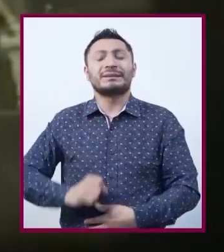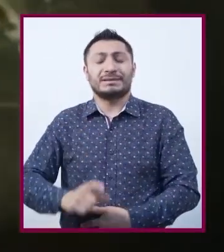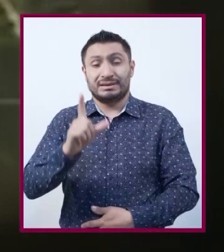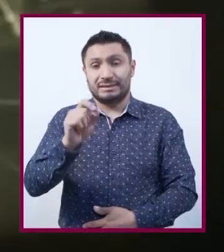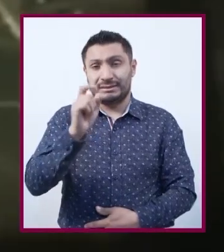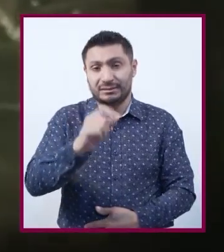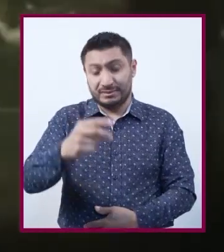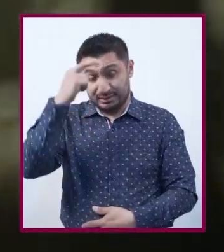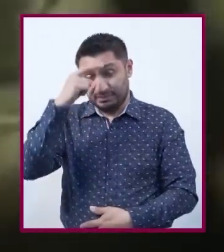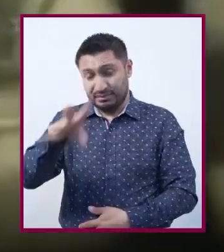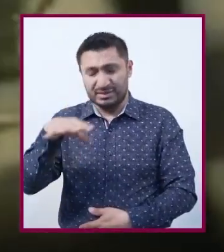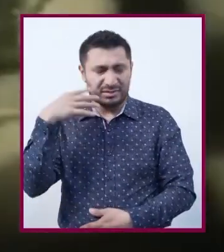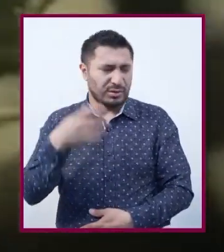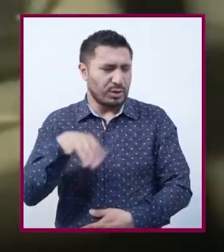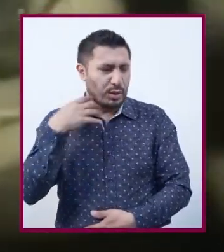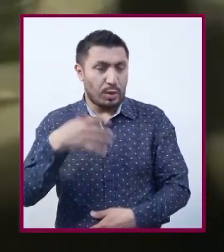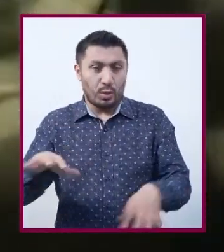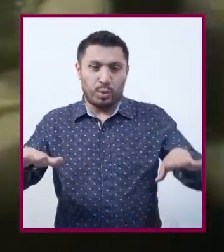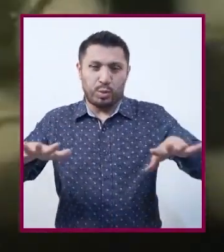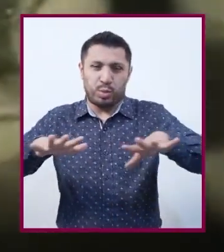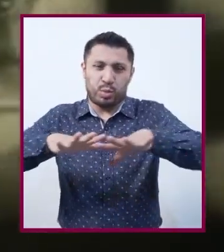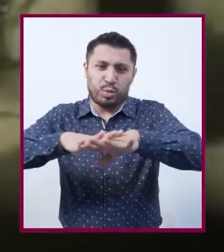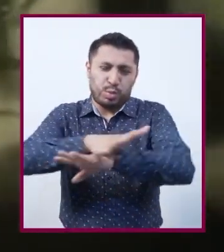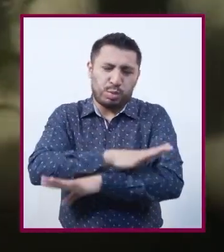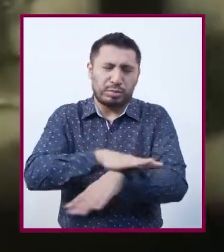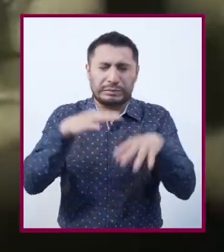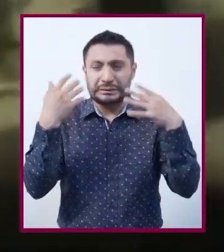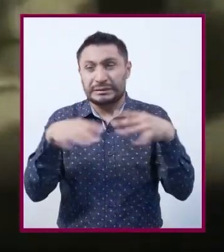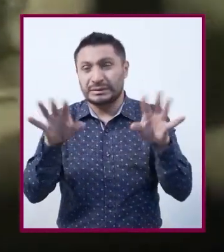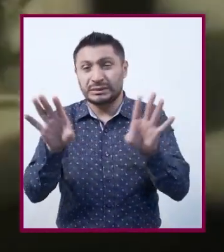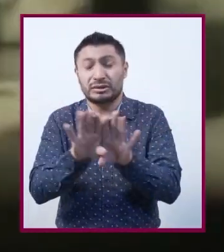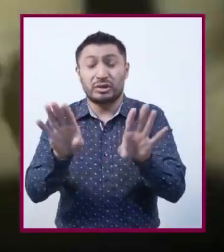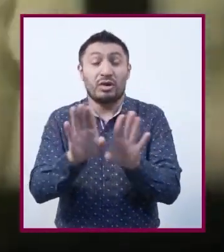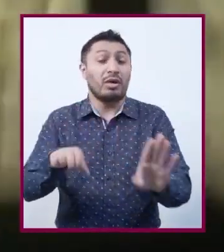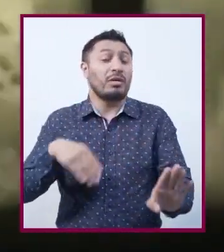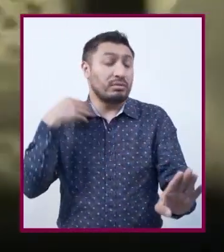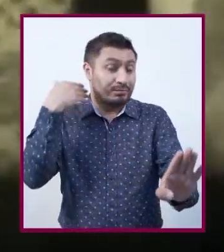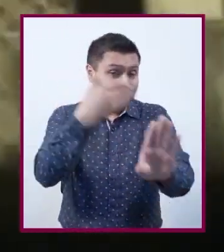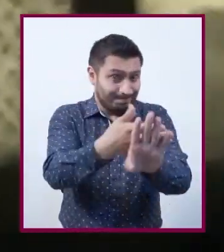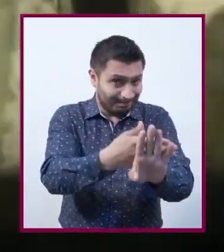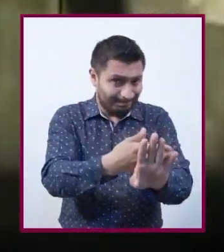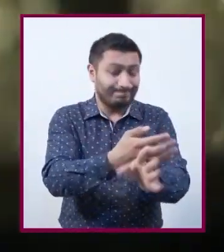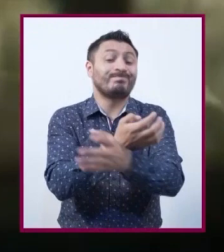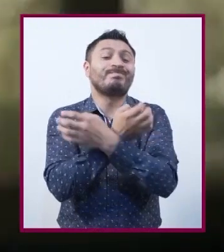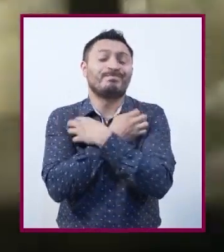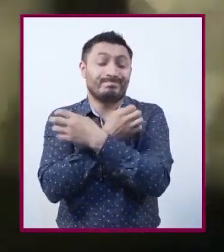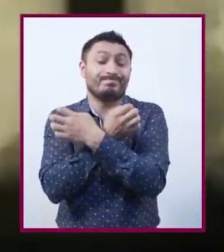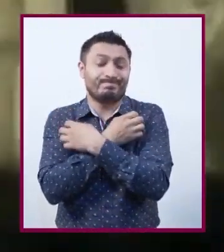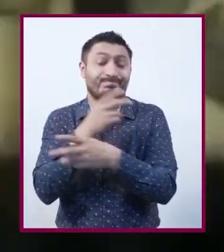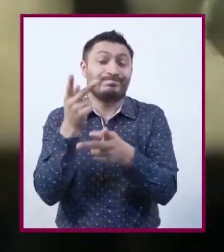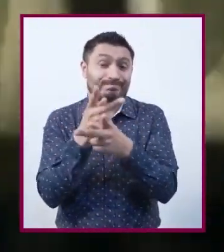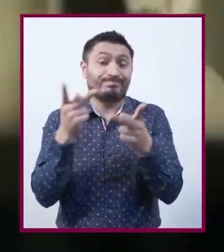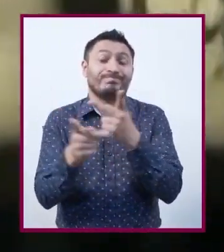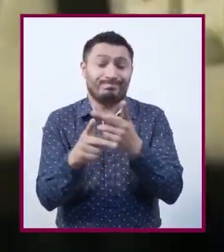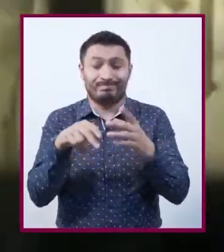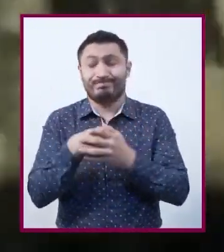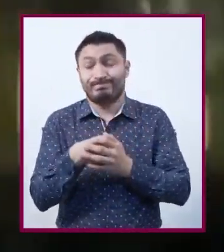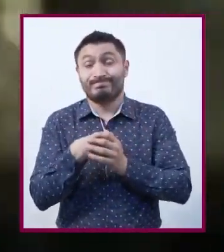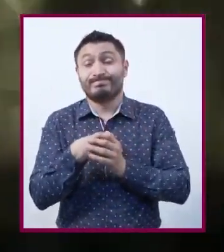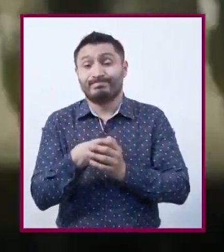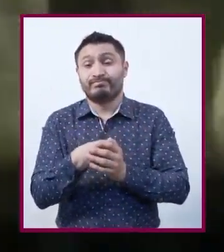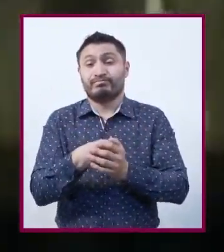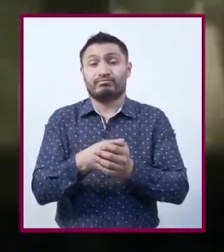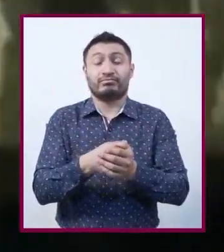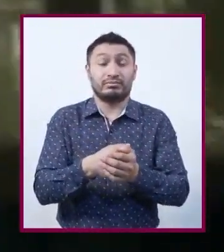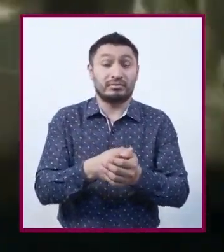XX, México sufrió una serie de transformaciones que impactaron directamente en la educación media superior. Durante